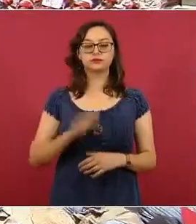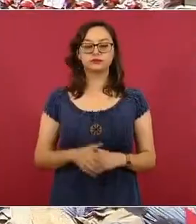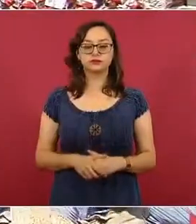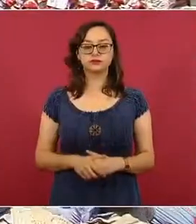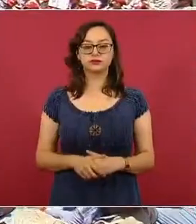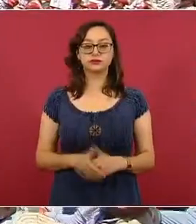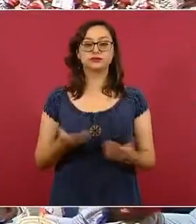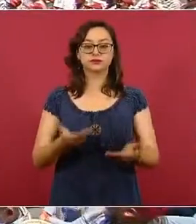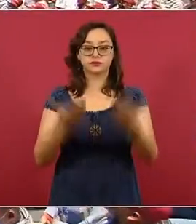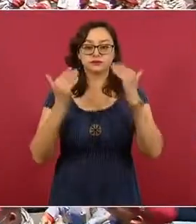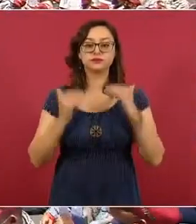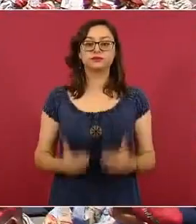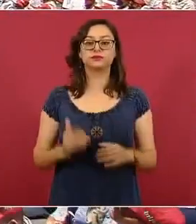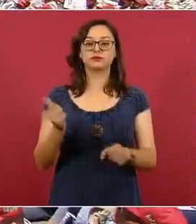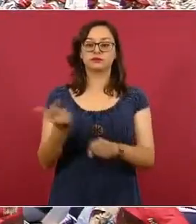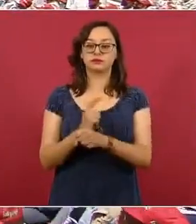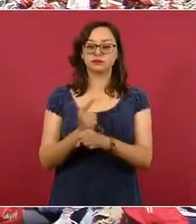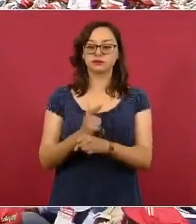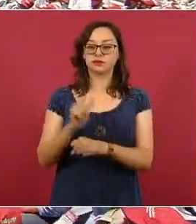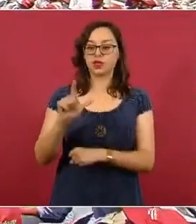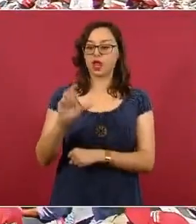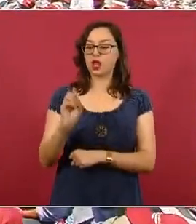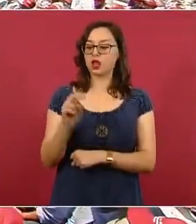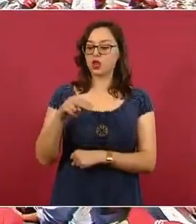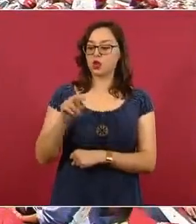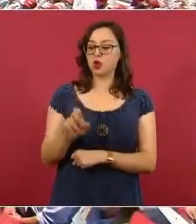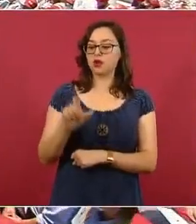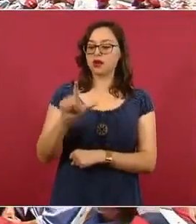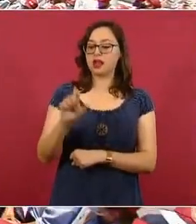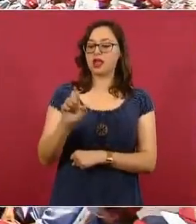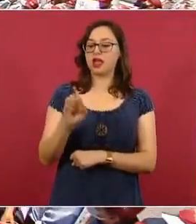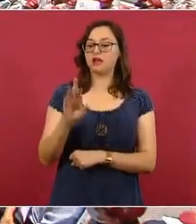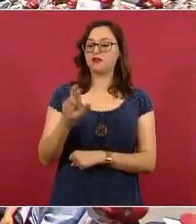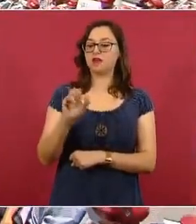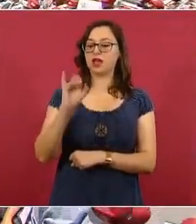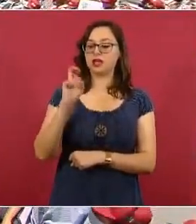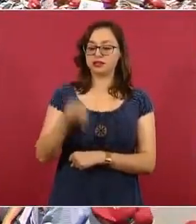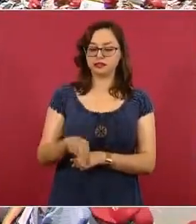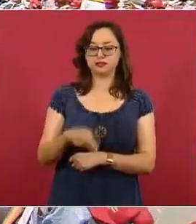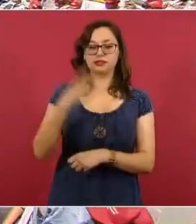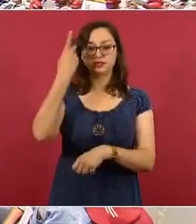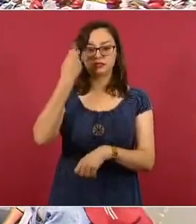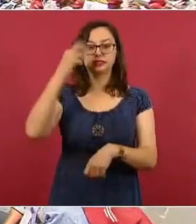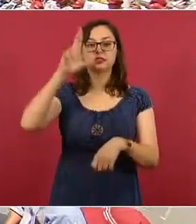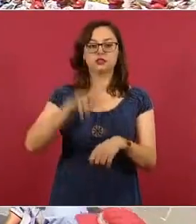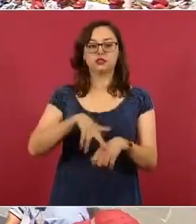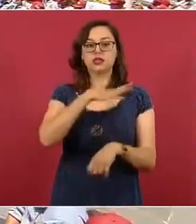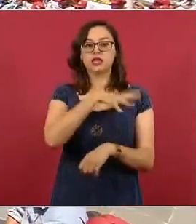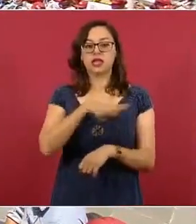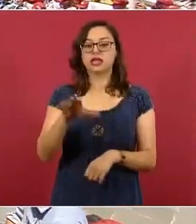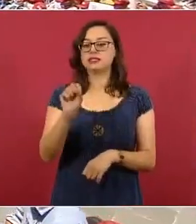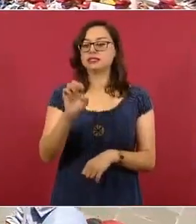Hace uso de la palabra el licenciado Leonel Efraín Cota Montaño, director general de Segalmex.